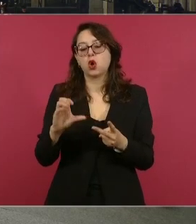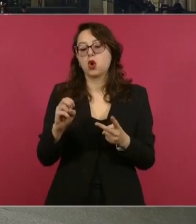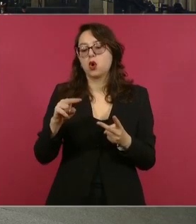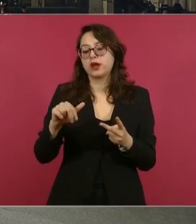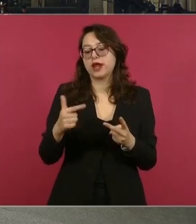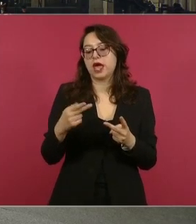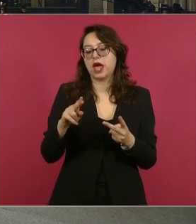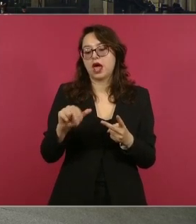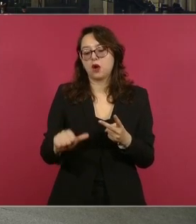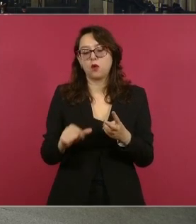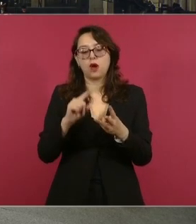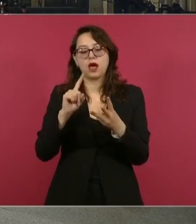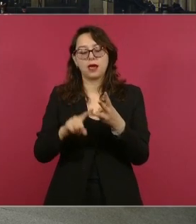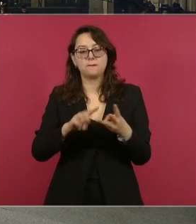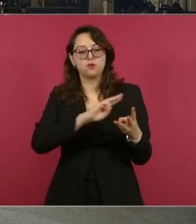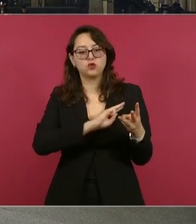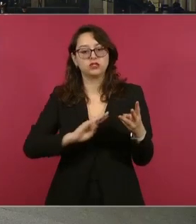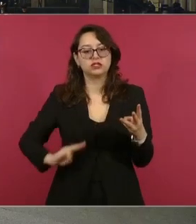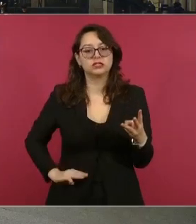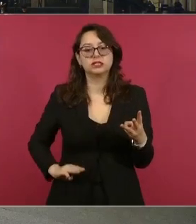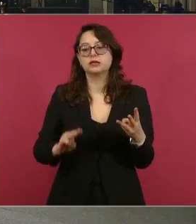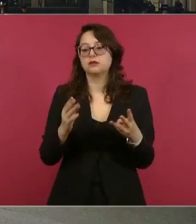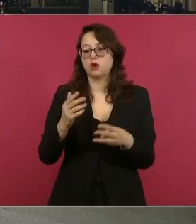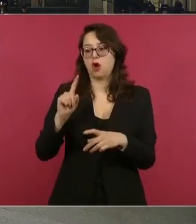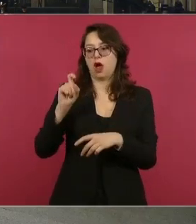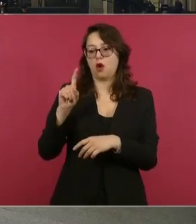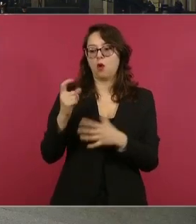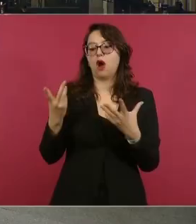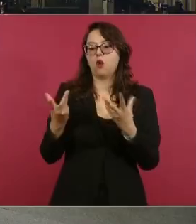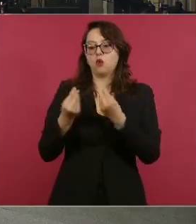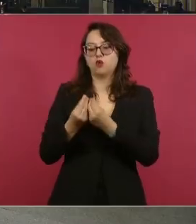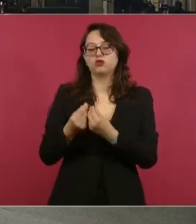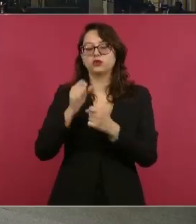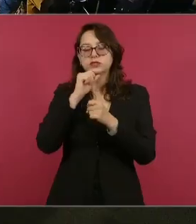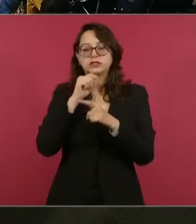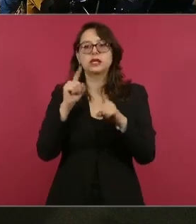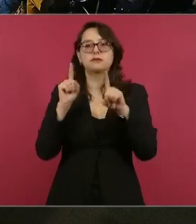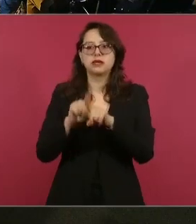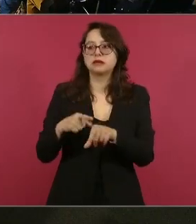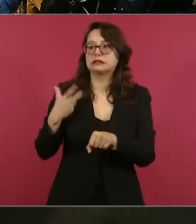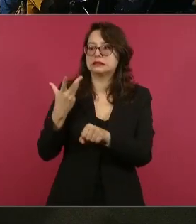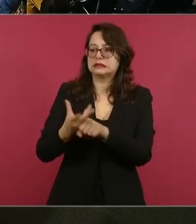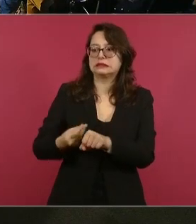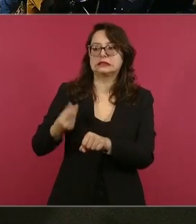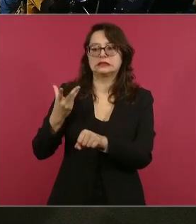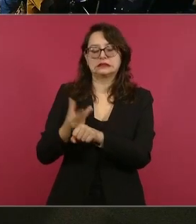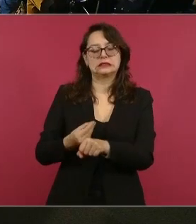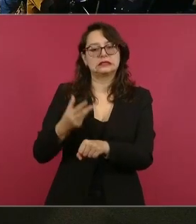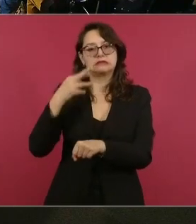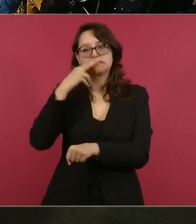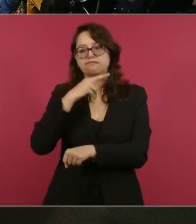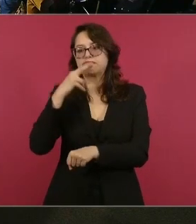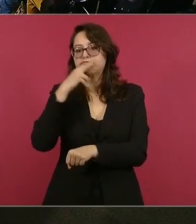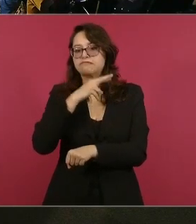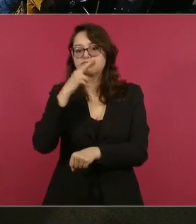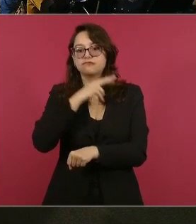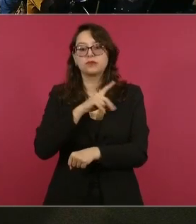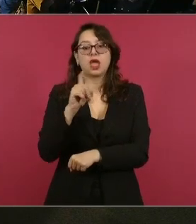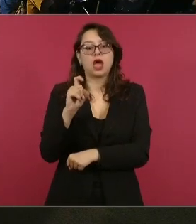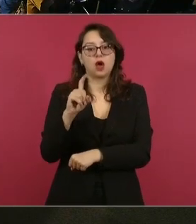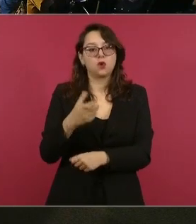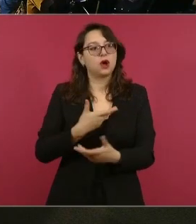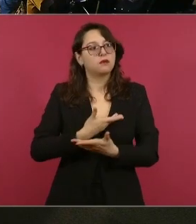en coordinación con el municipio, se está trabajando para restablecer el sistema de agua